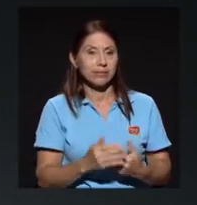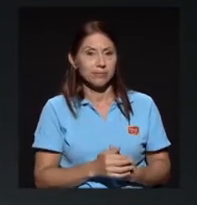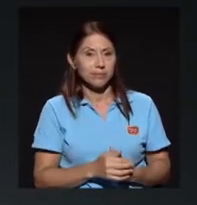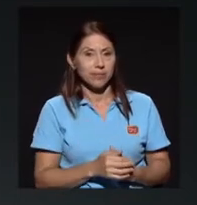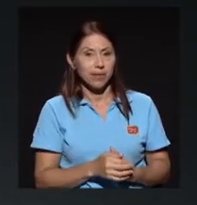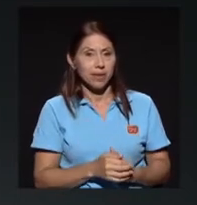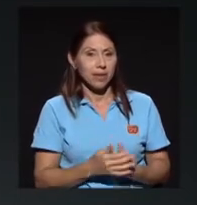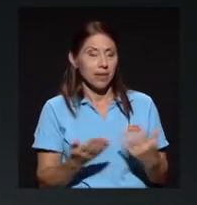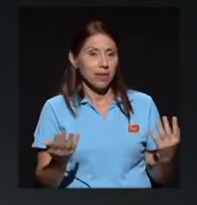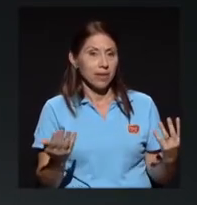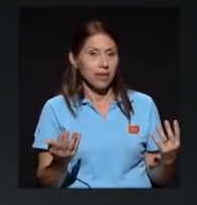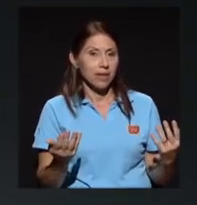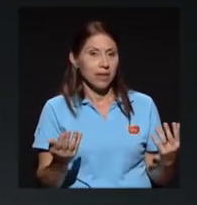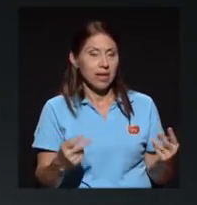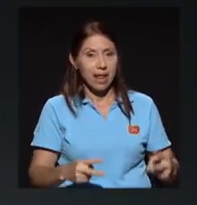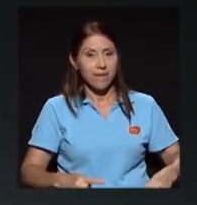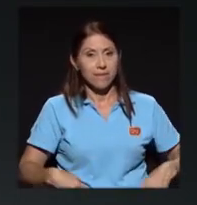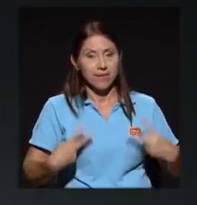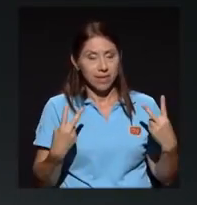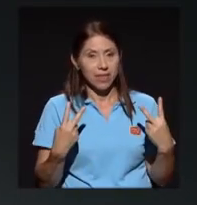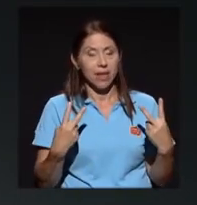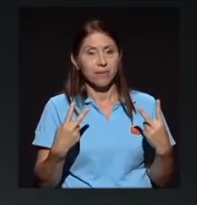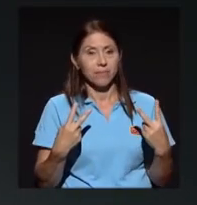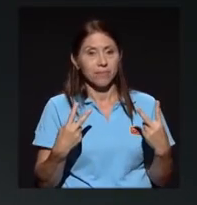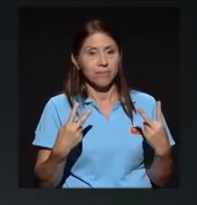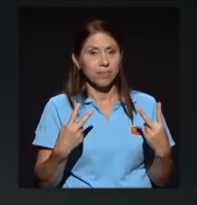La vida los llevó a